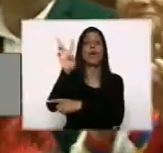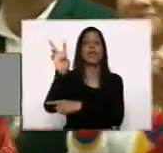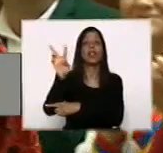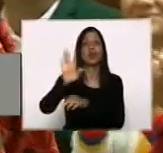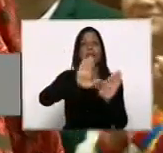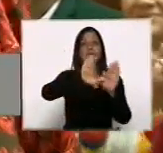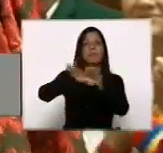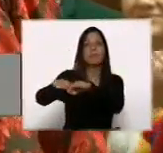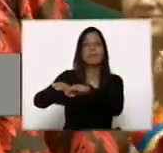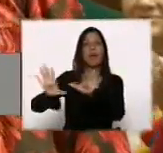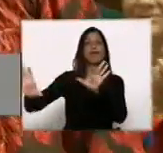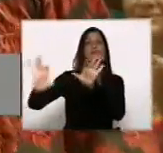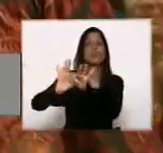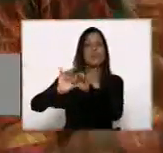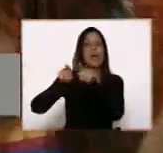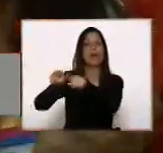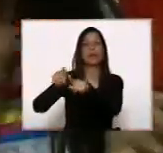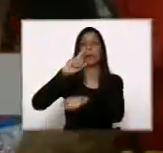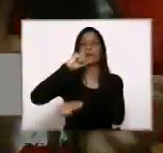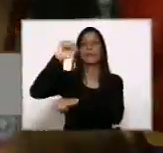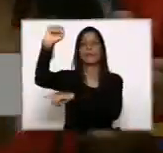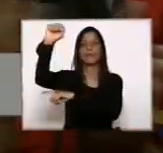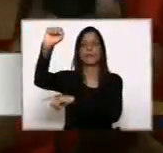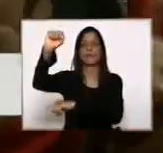con nosotros, Nicolás.